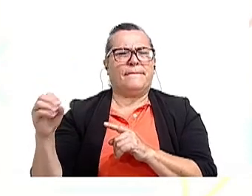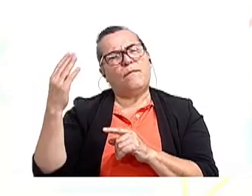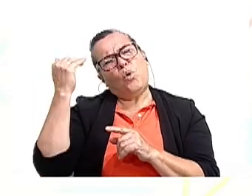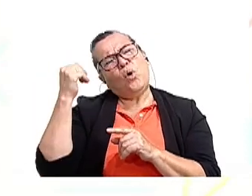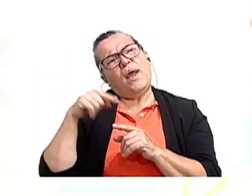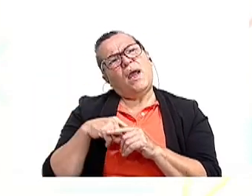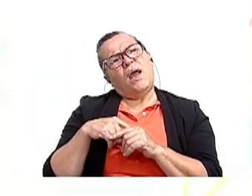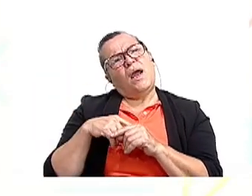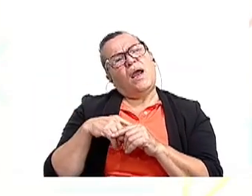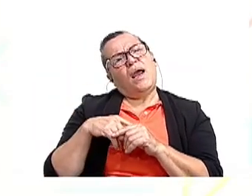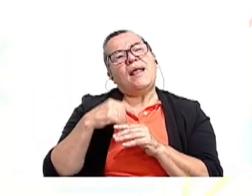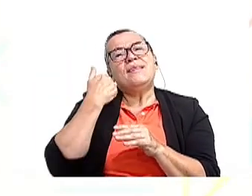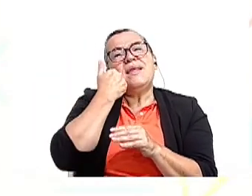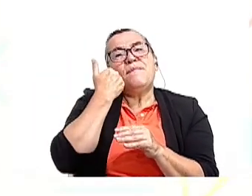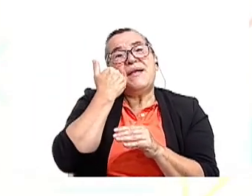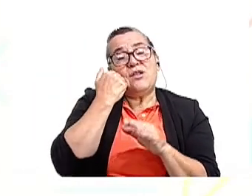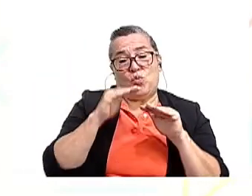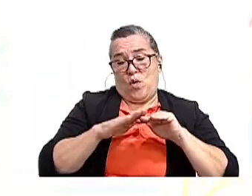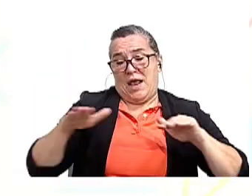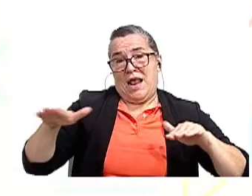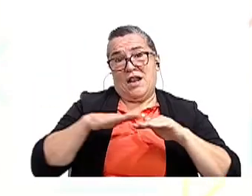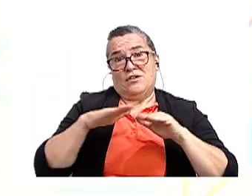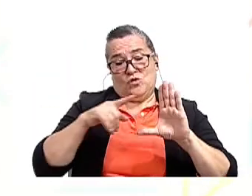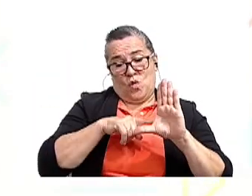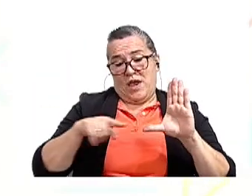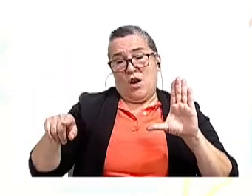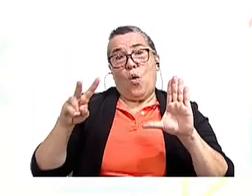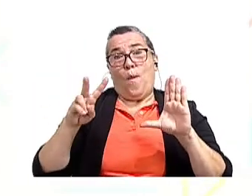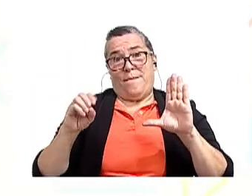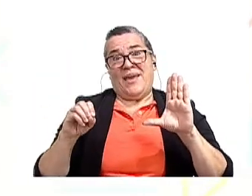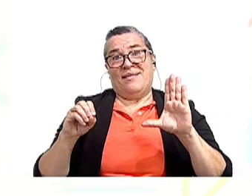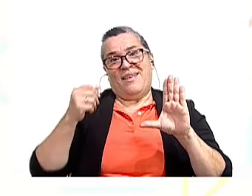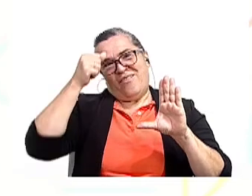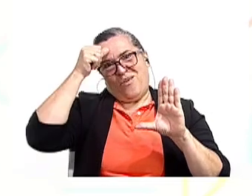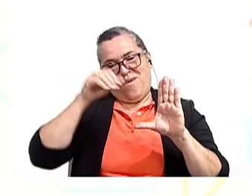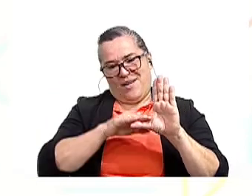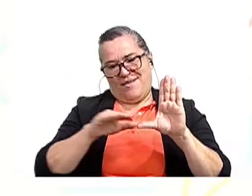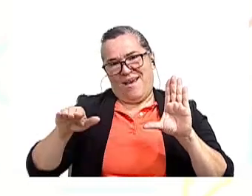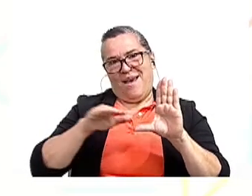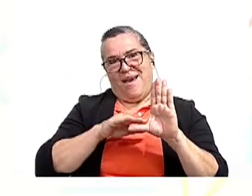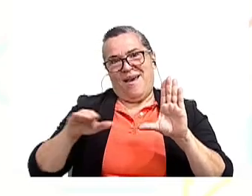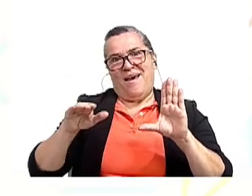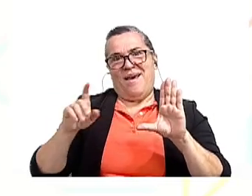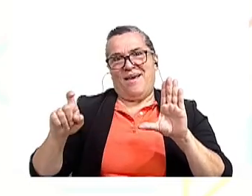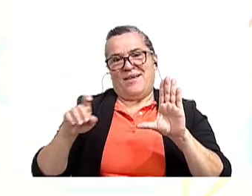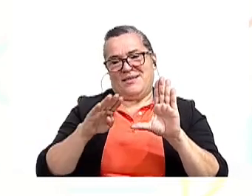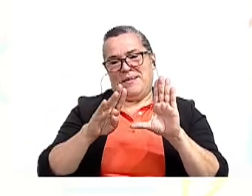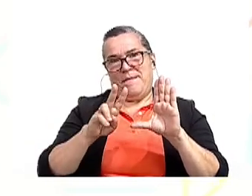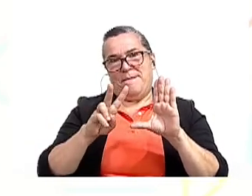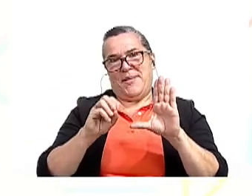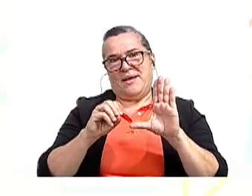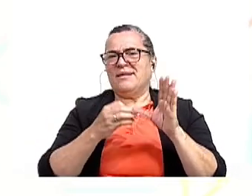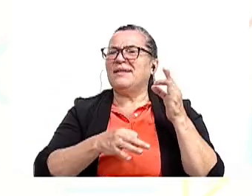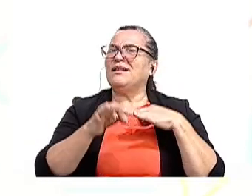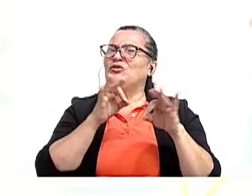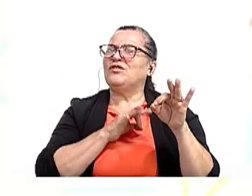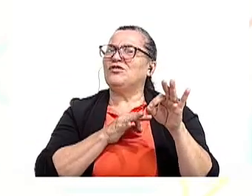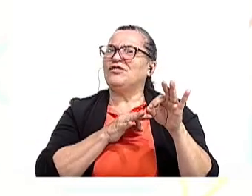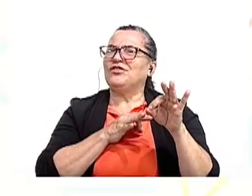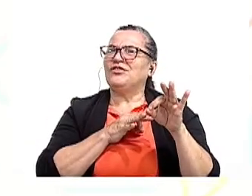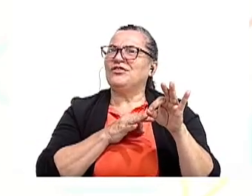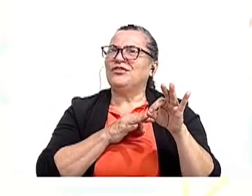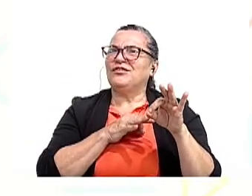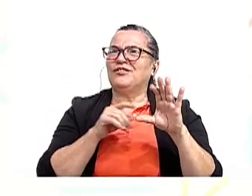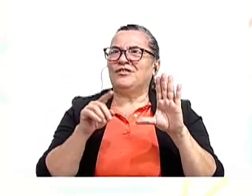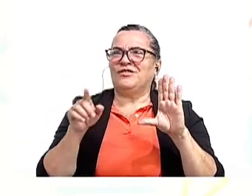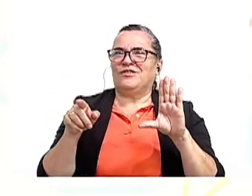la temperatura a nivel del suelo era de 20 grados Celsius. ¿Ok? Entonces, hagamos la sustitución en nuestro